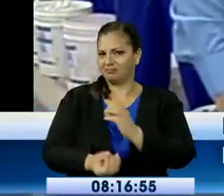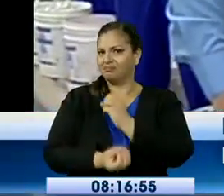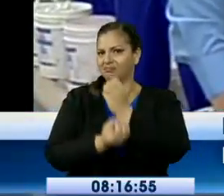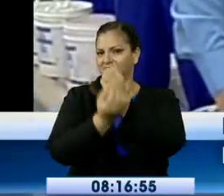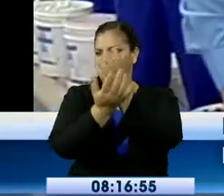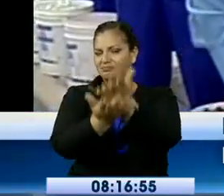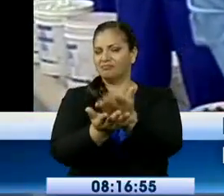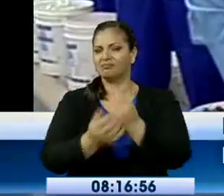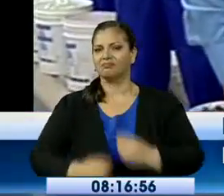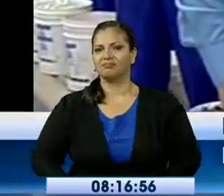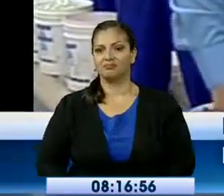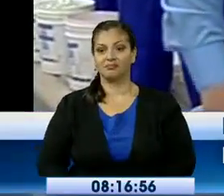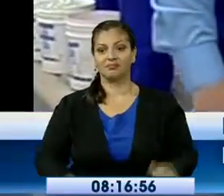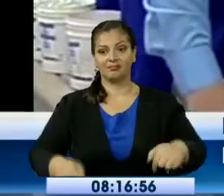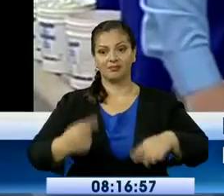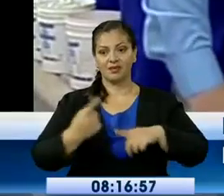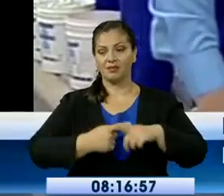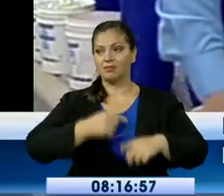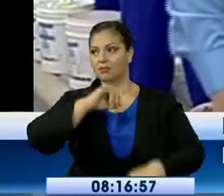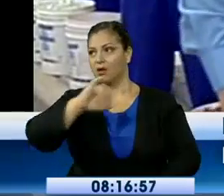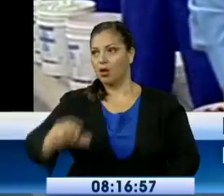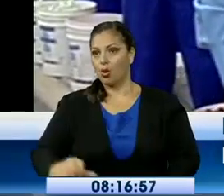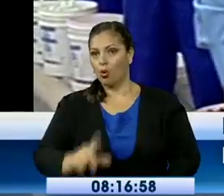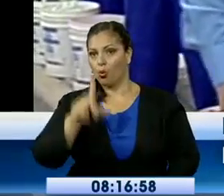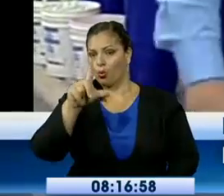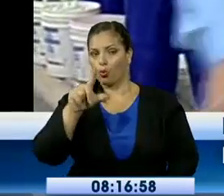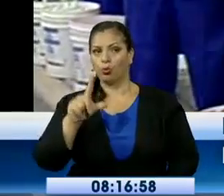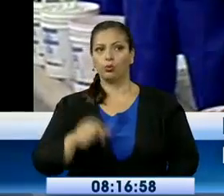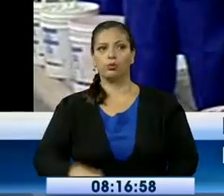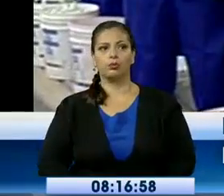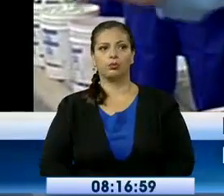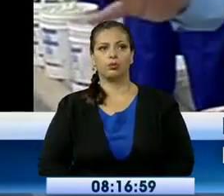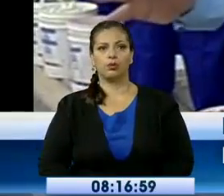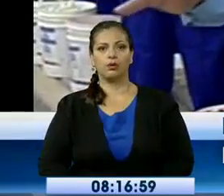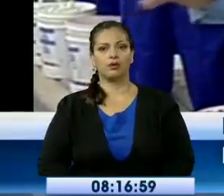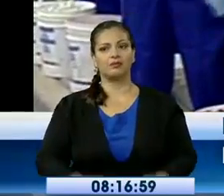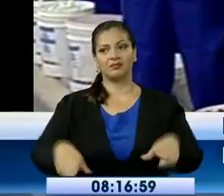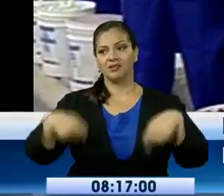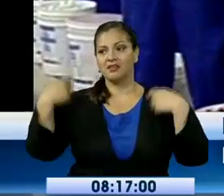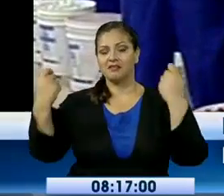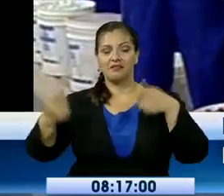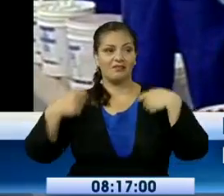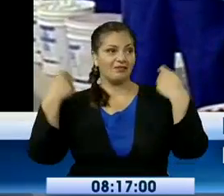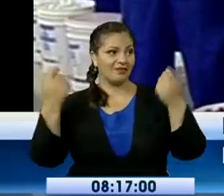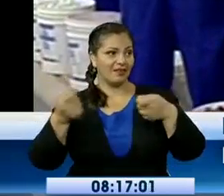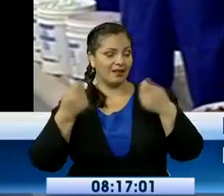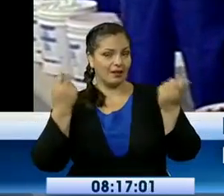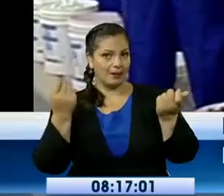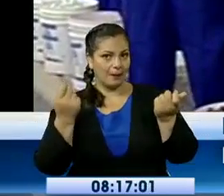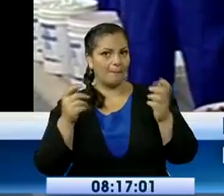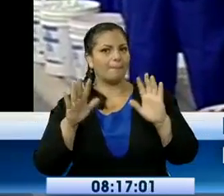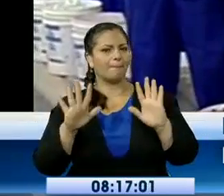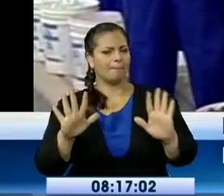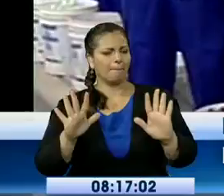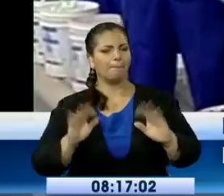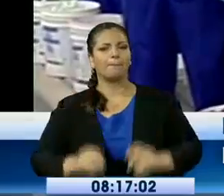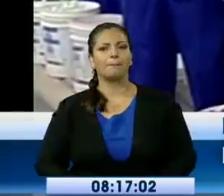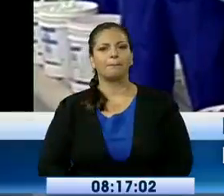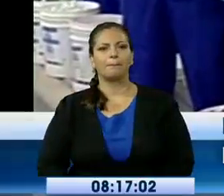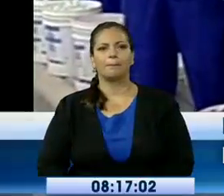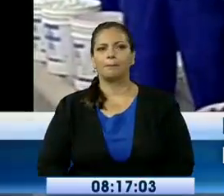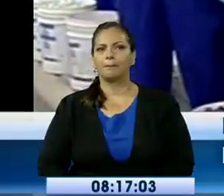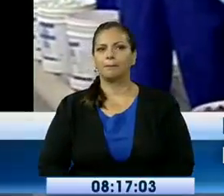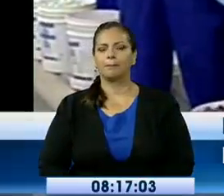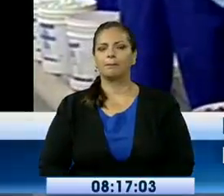que estamos en julio, en el mes de Guayaquil, así que las fiestas están por todo lo alto. Y parte también de las celebraciones, parte de